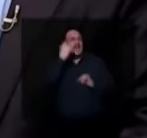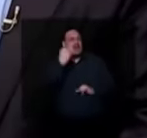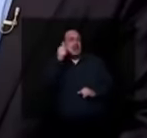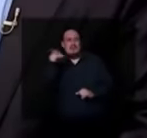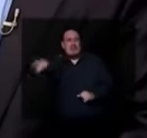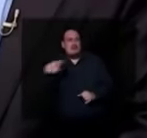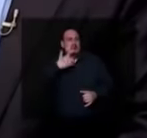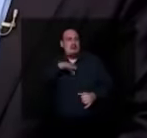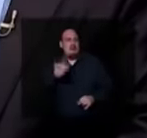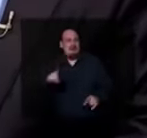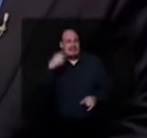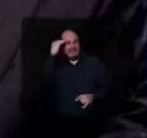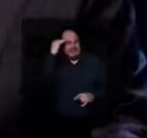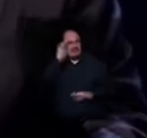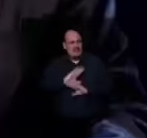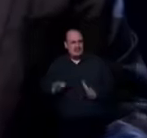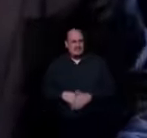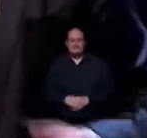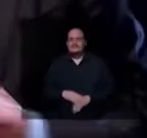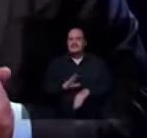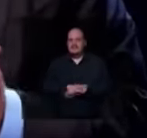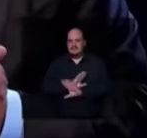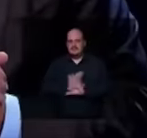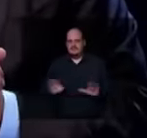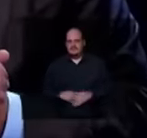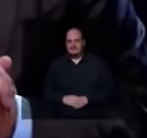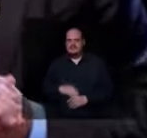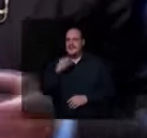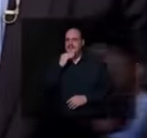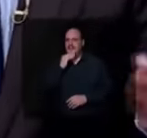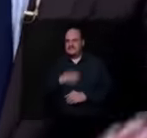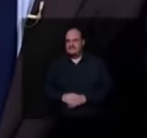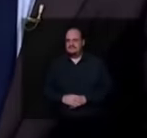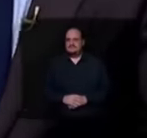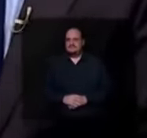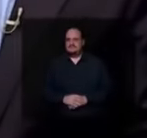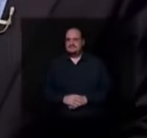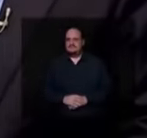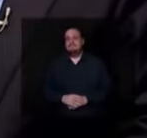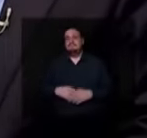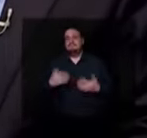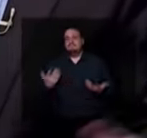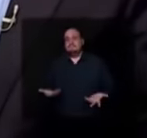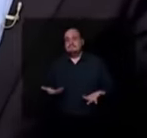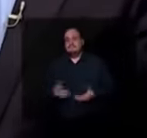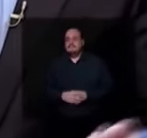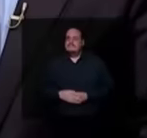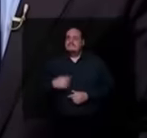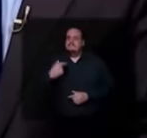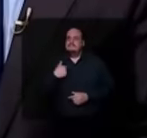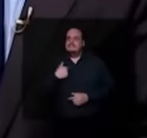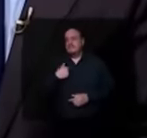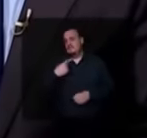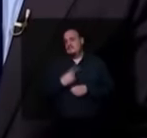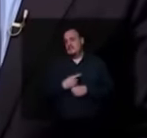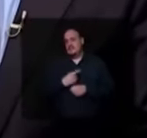pusieron a hablar de las FJP, sí. Lo trajo Milei al tema, y retomó en el final con el tema de la pandemia, bueno, hablando de que,